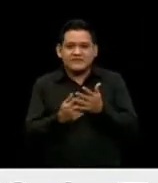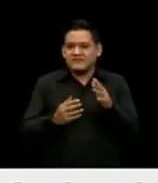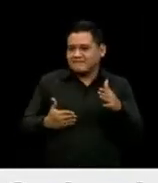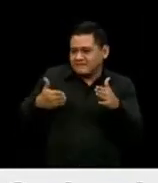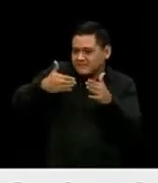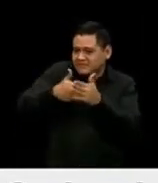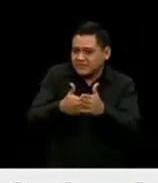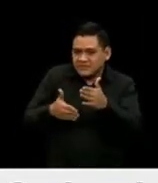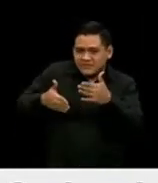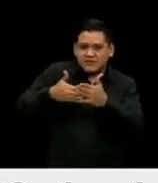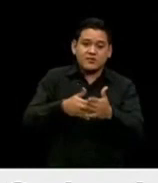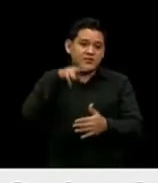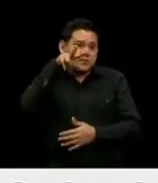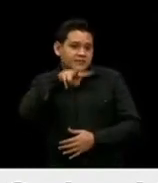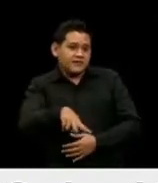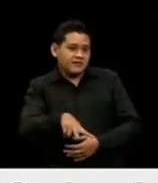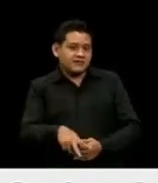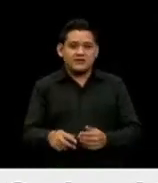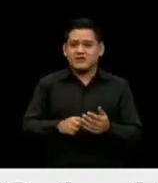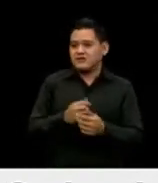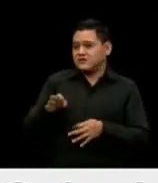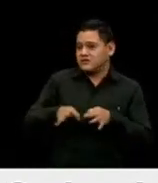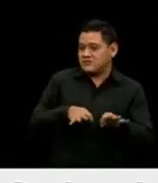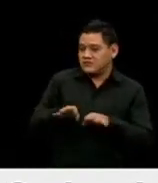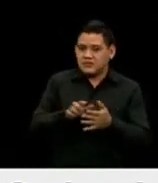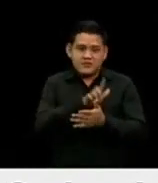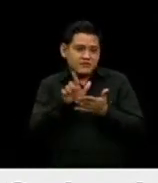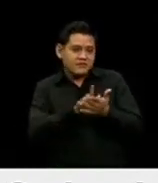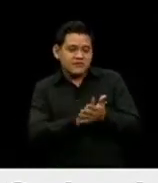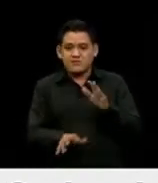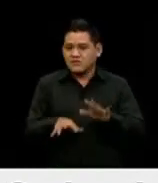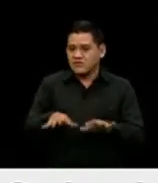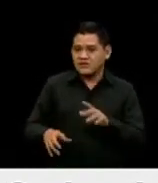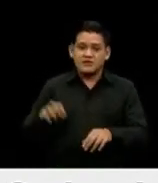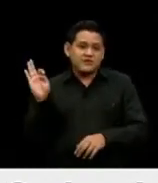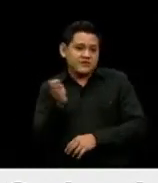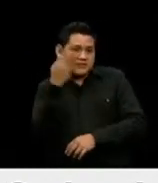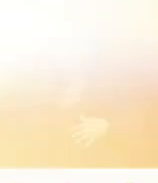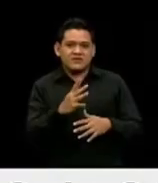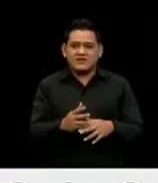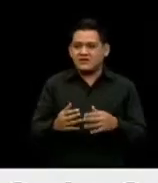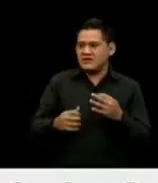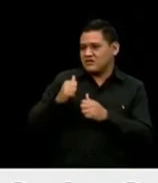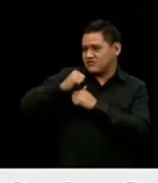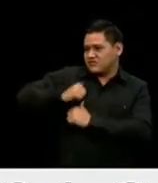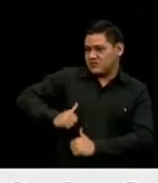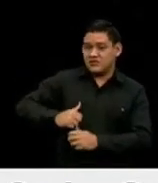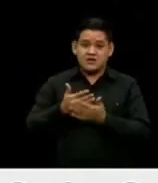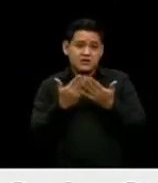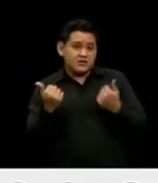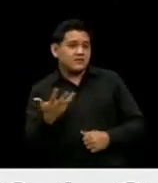obstáculo para una verdadera gestión administrativa a nivel federal y a nivel eh local hay órganos